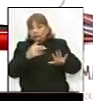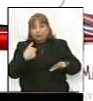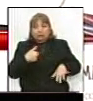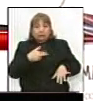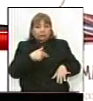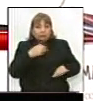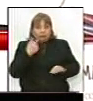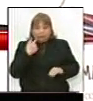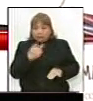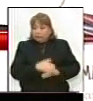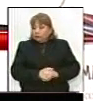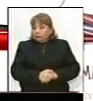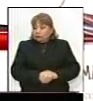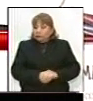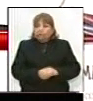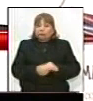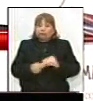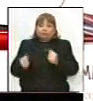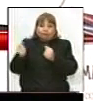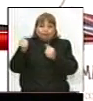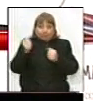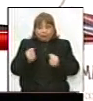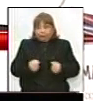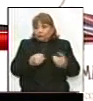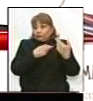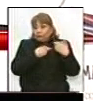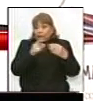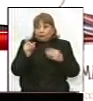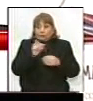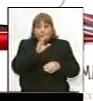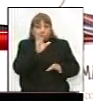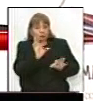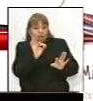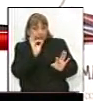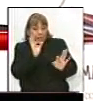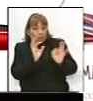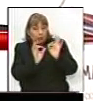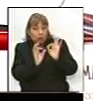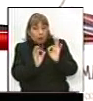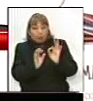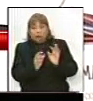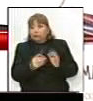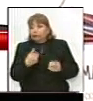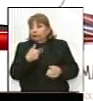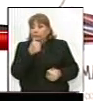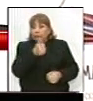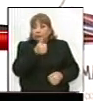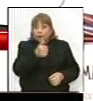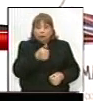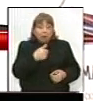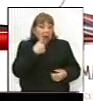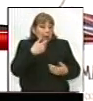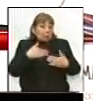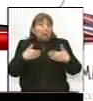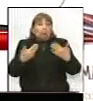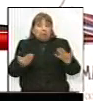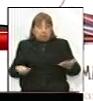de atribuciones no exclusivas, sino más bien de lo que usted misma ha señalado, que puede haber